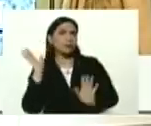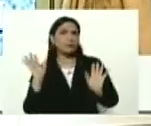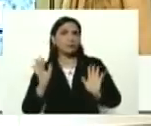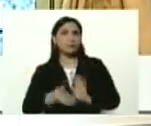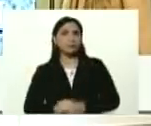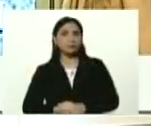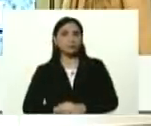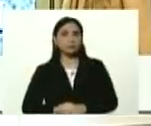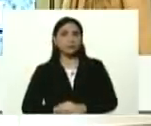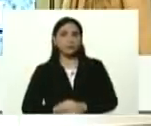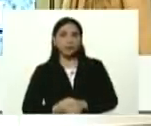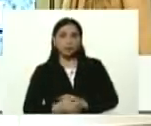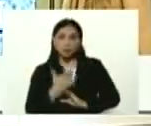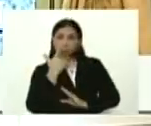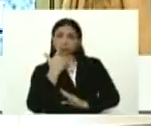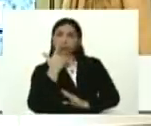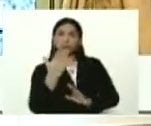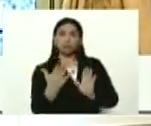cercanía,